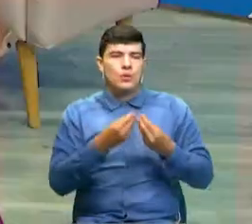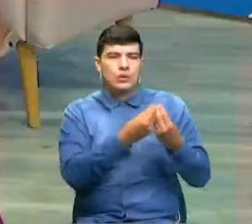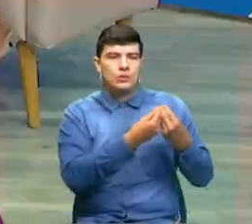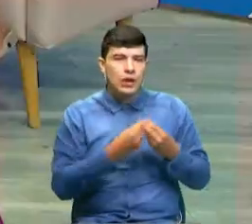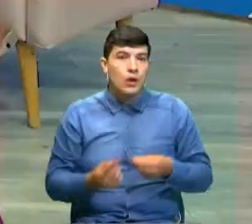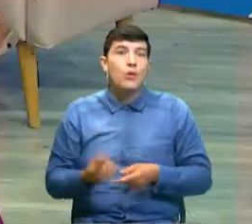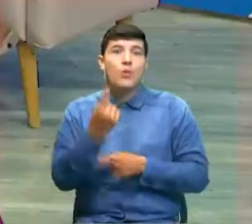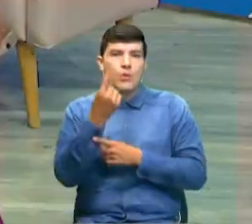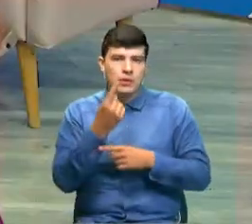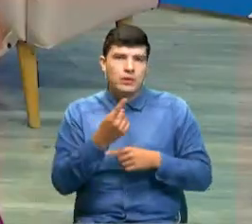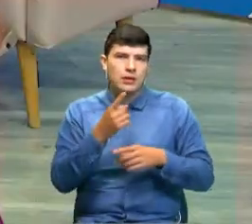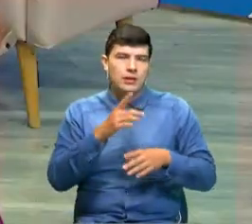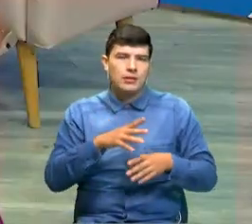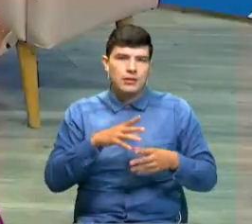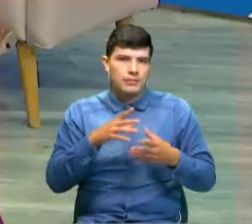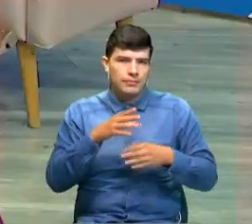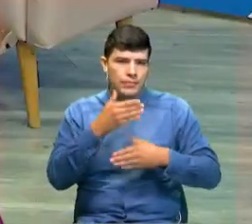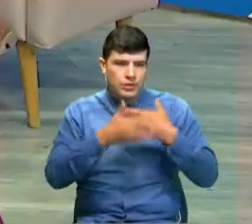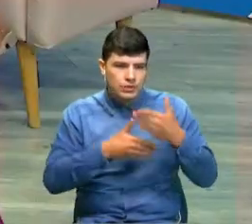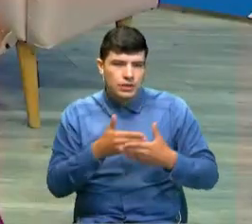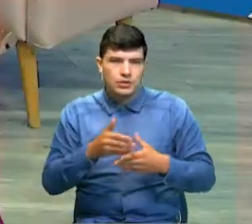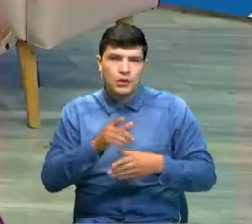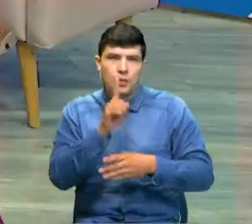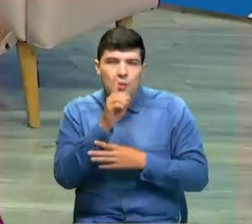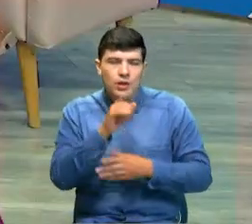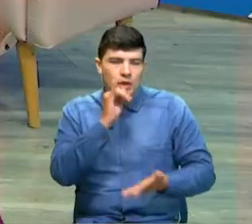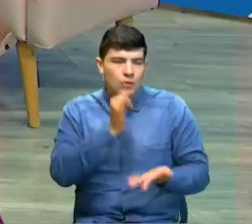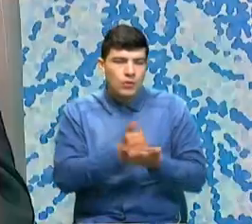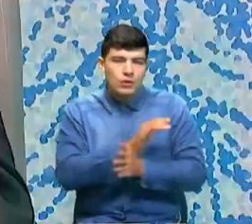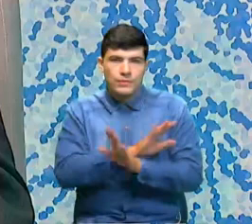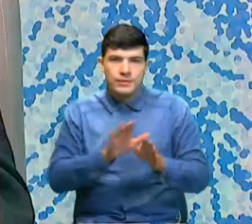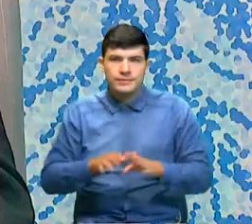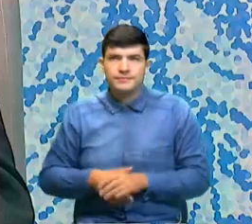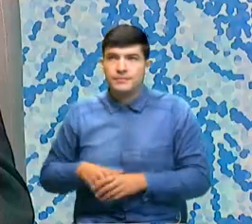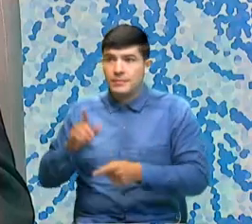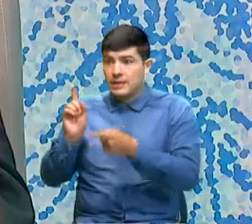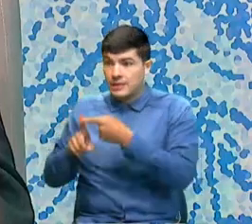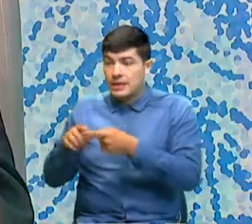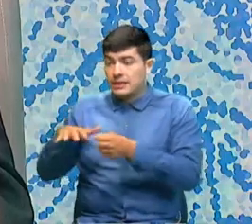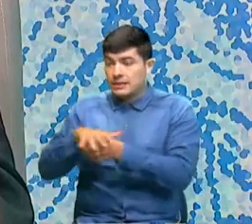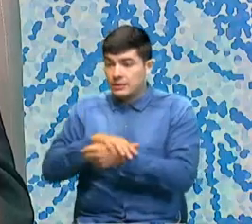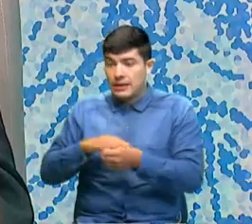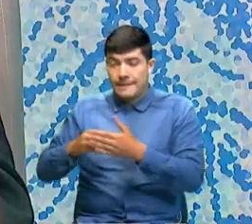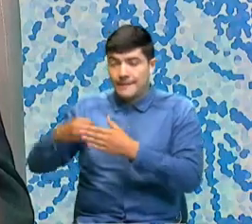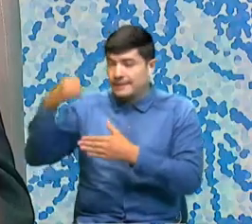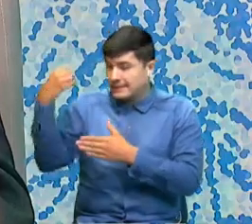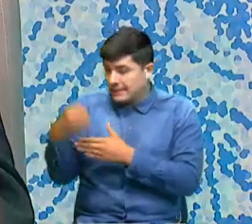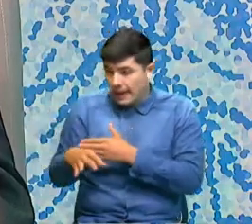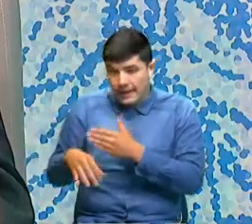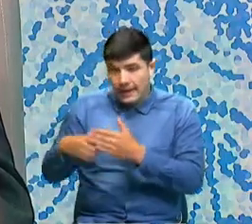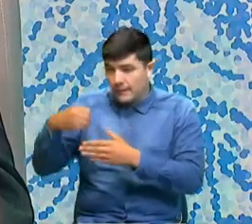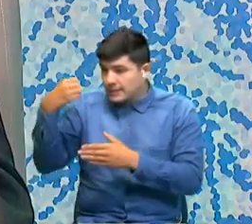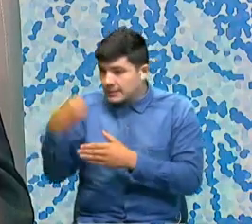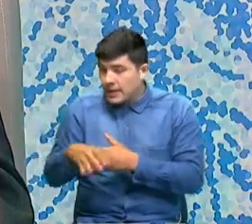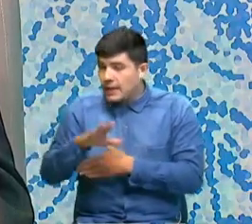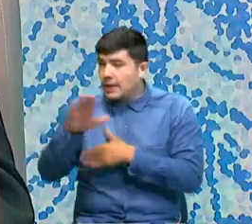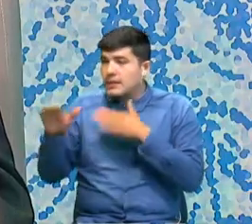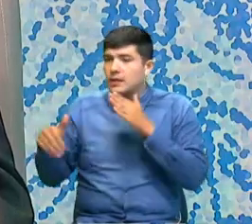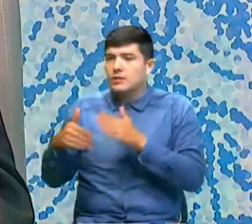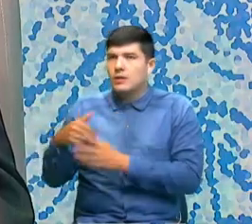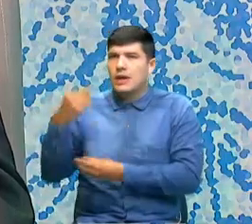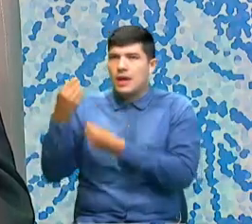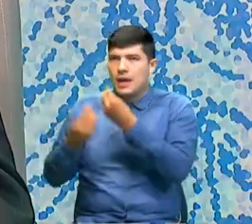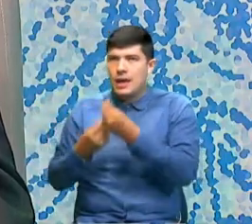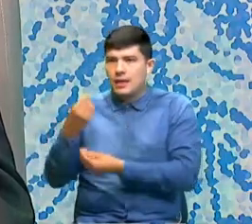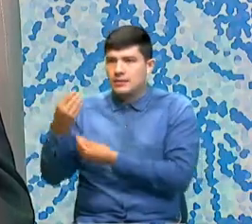Perfecto. Entonces, primera situación. Una de las formas, la más costosa de todas, es realizar